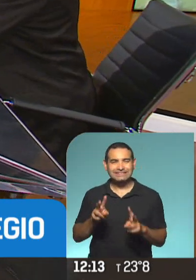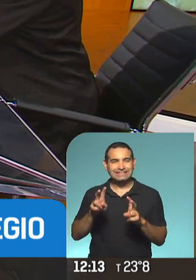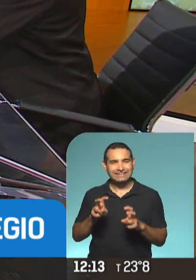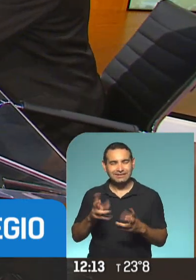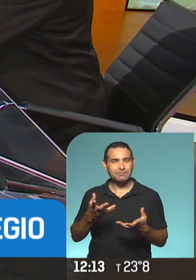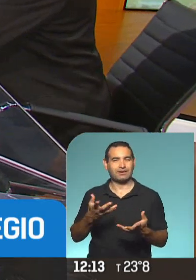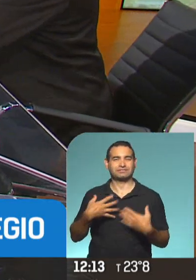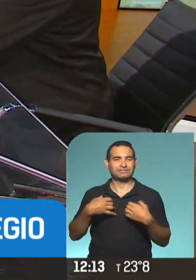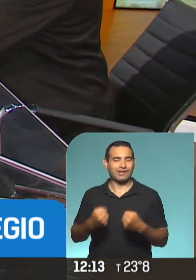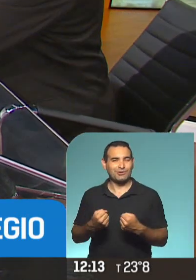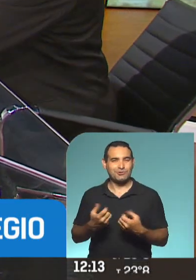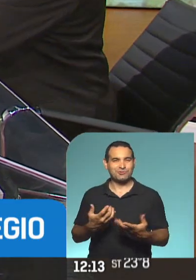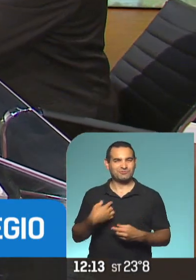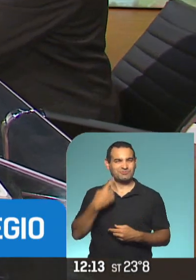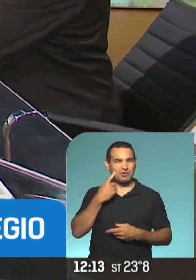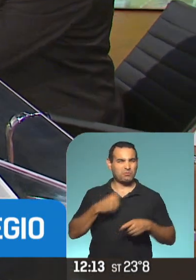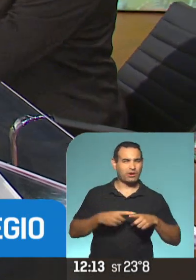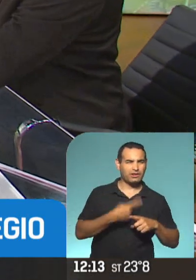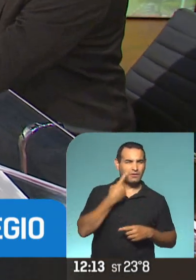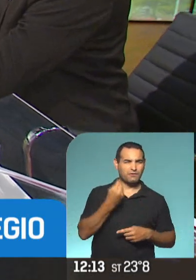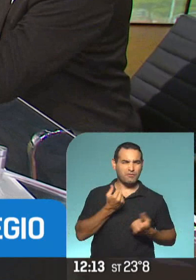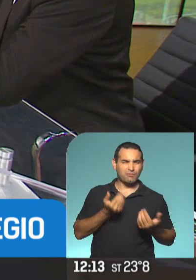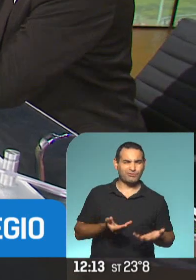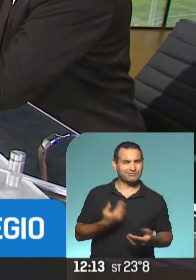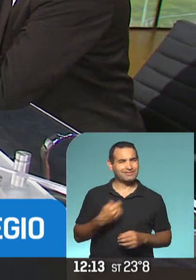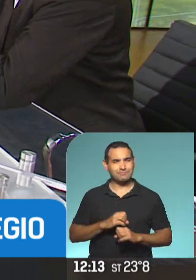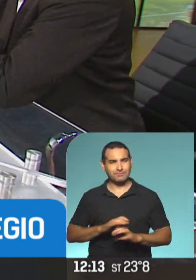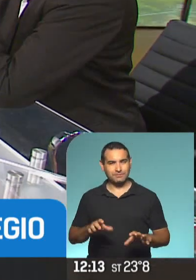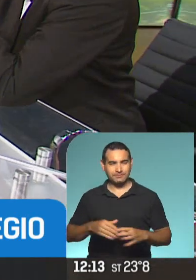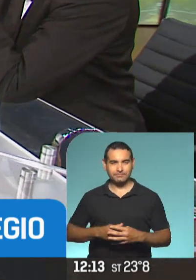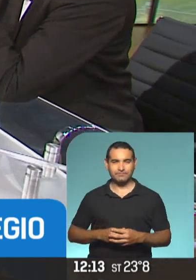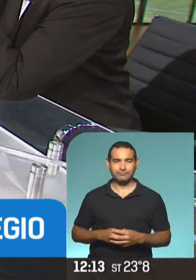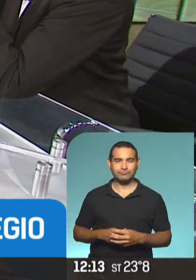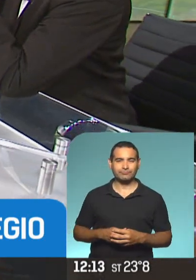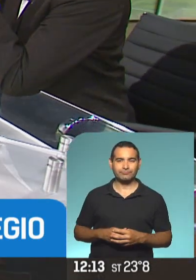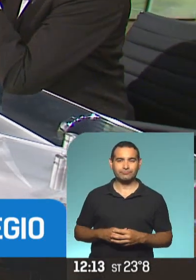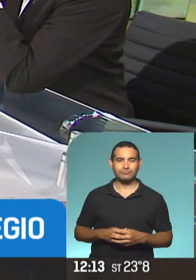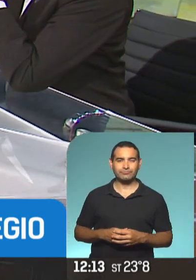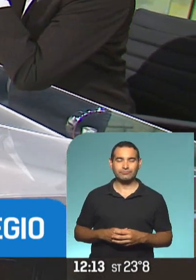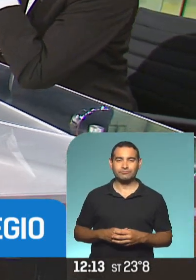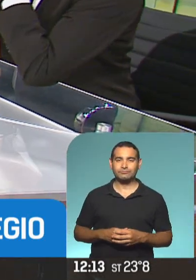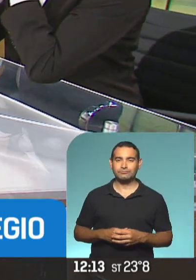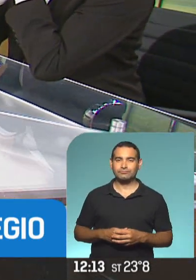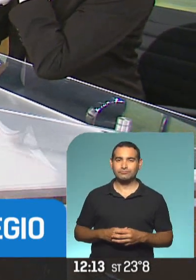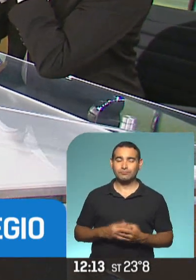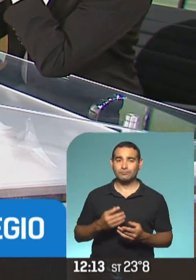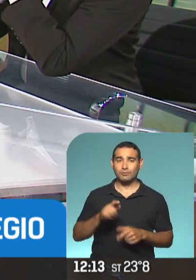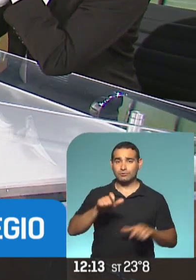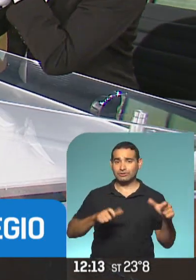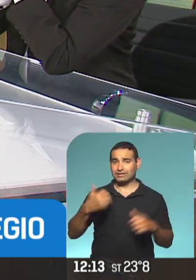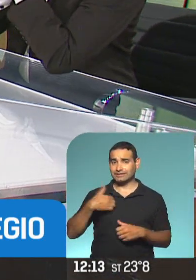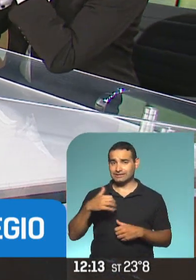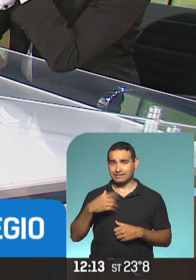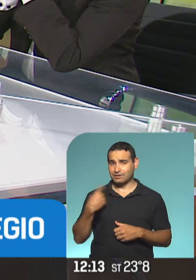vida y la muerte de los argentinos, me parece imperdonable. Ahora, el esfuerzo que hemos hecho todos los